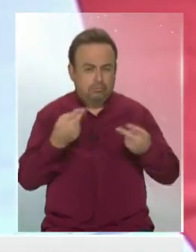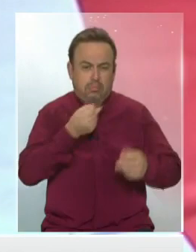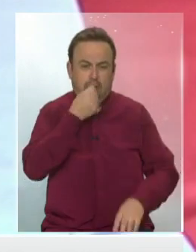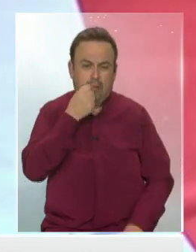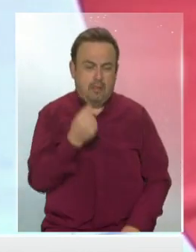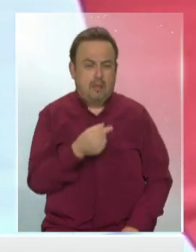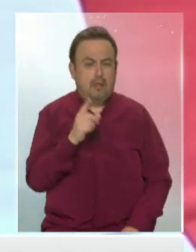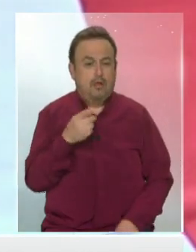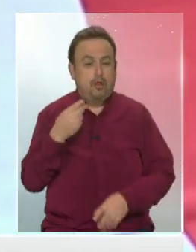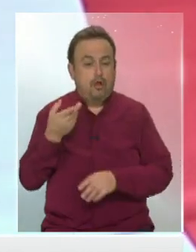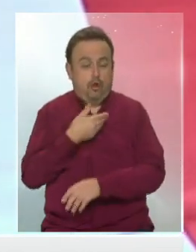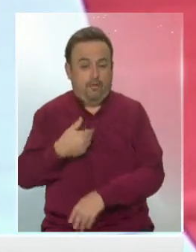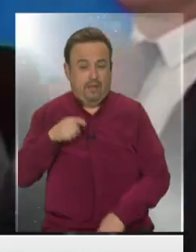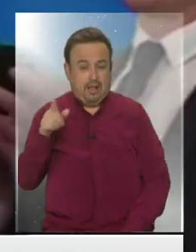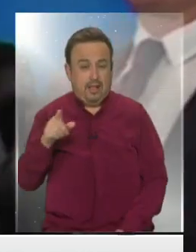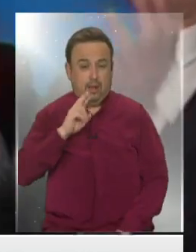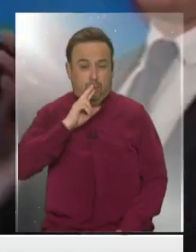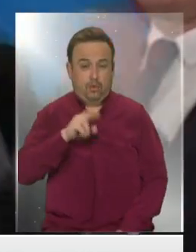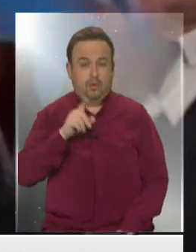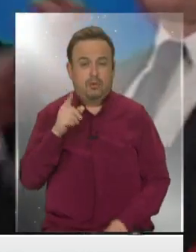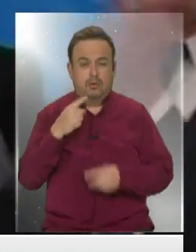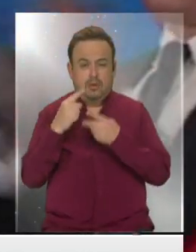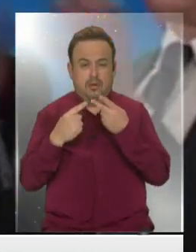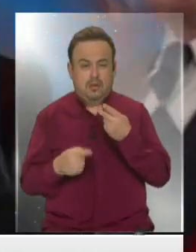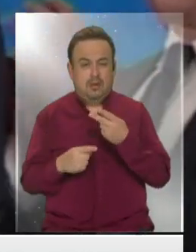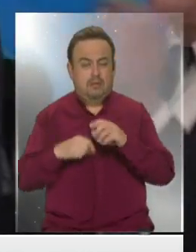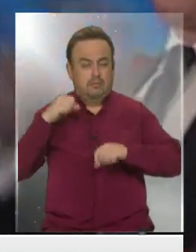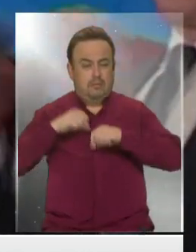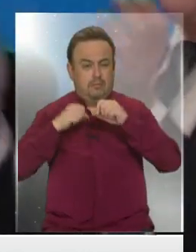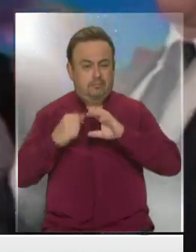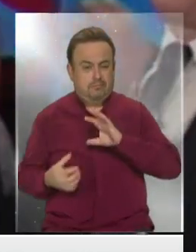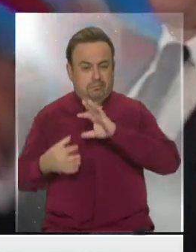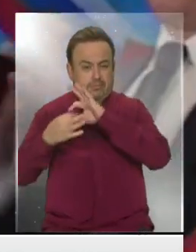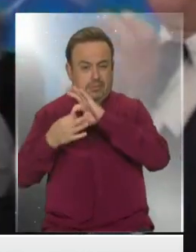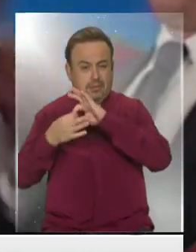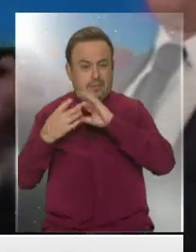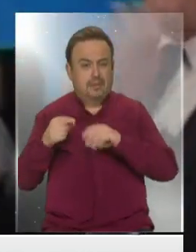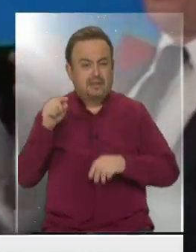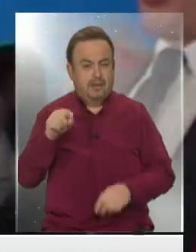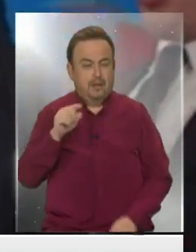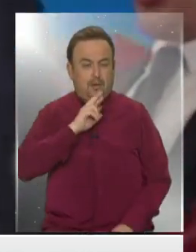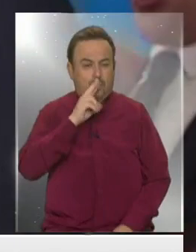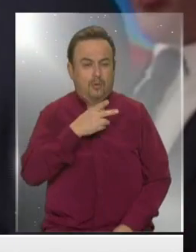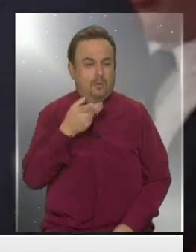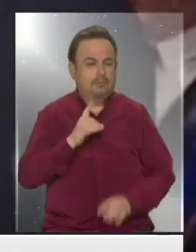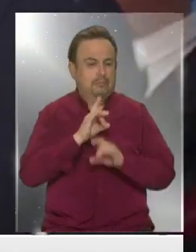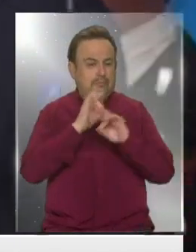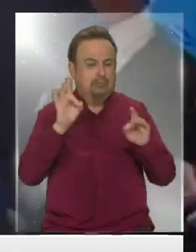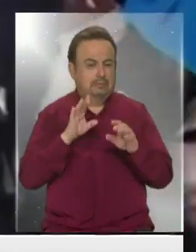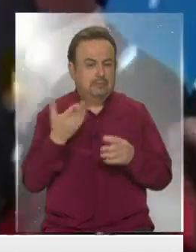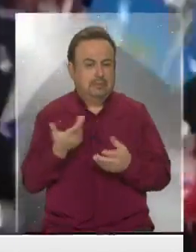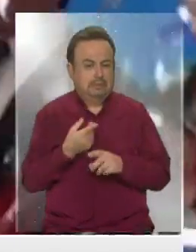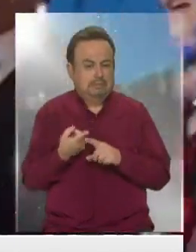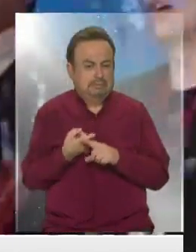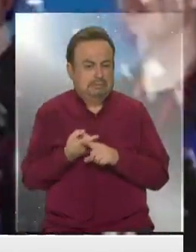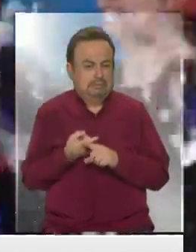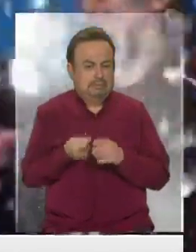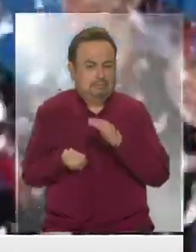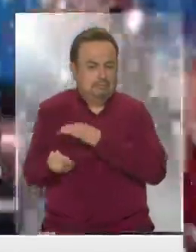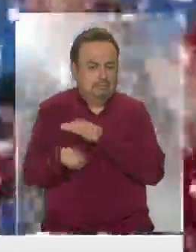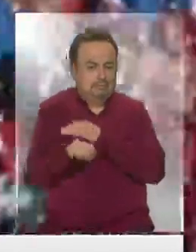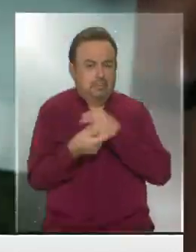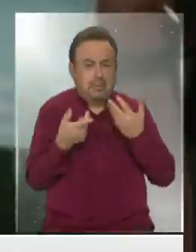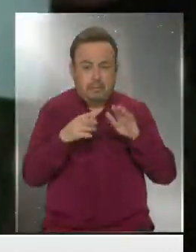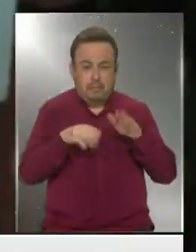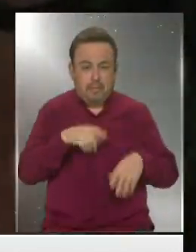no solo al gobierno, sino también a distintos empresarios vinculados a la oligarquía rusa por presuntas prácticas corruptas. Entre